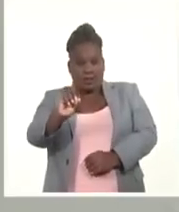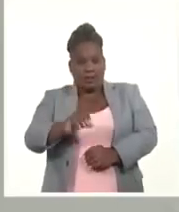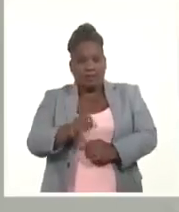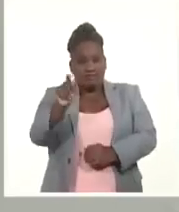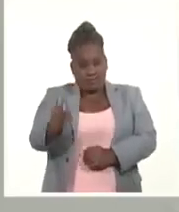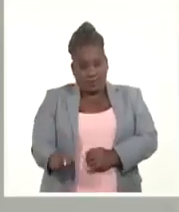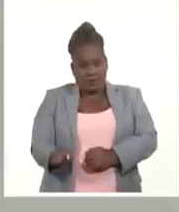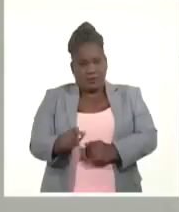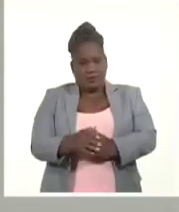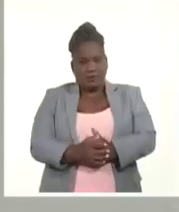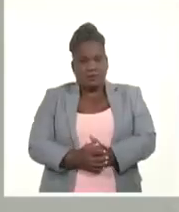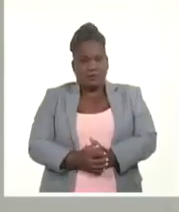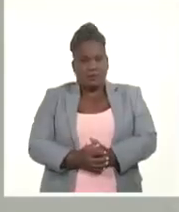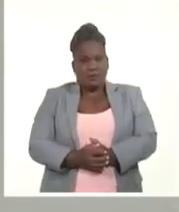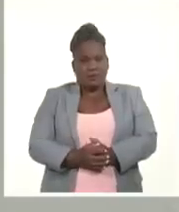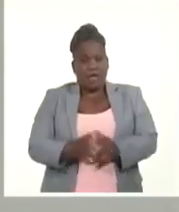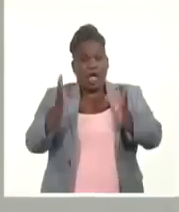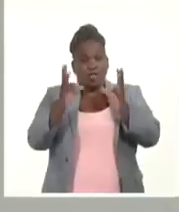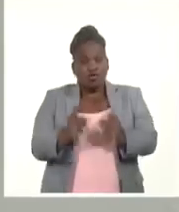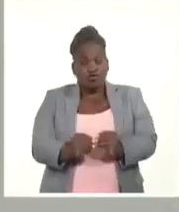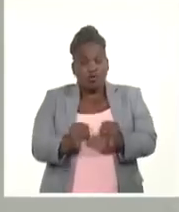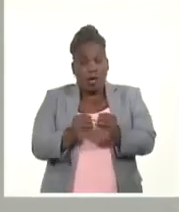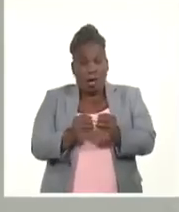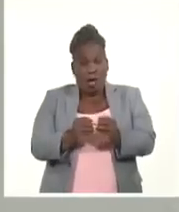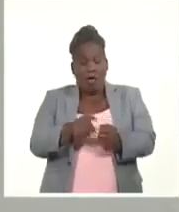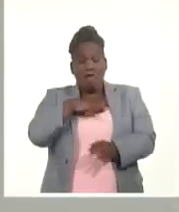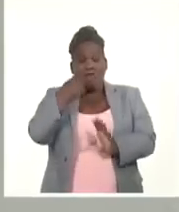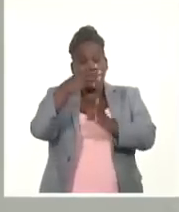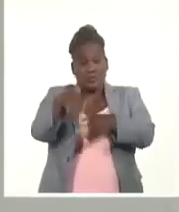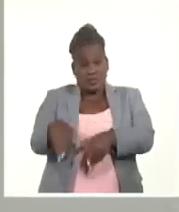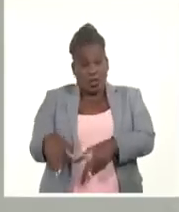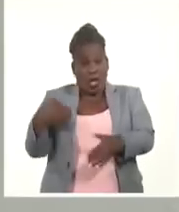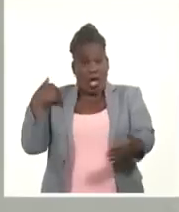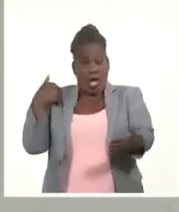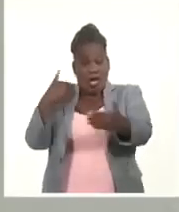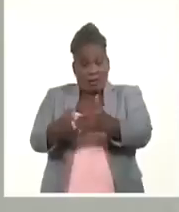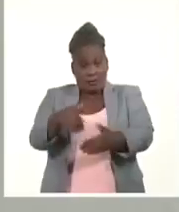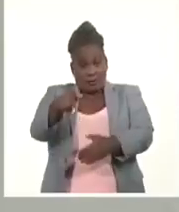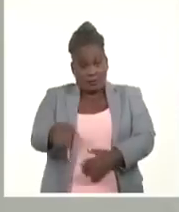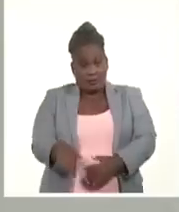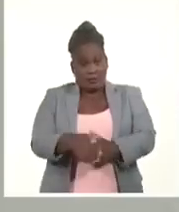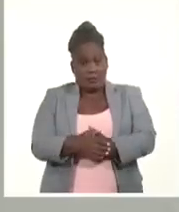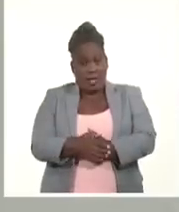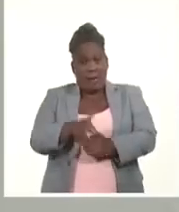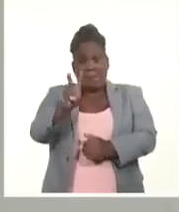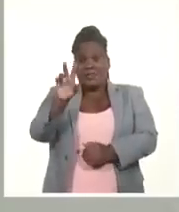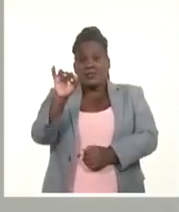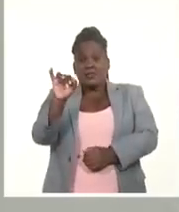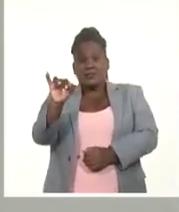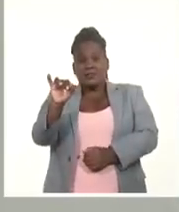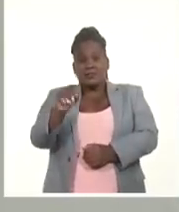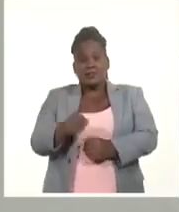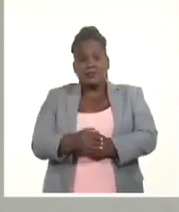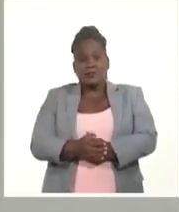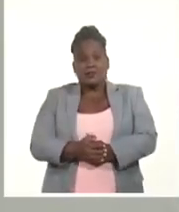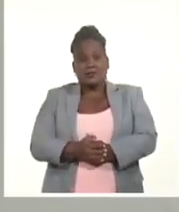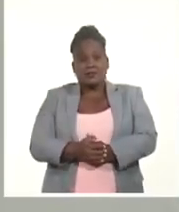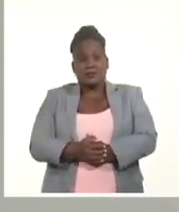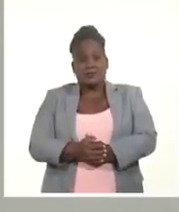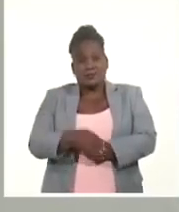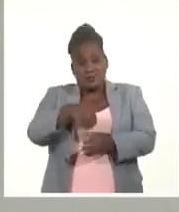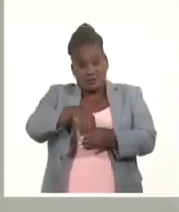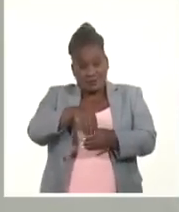personas. El total de fallecidos hasta el momento es de 26, entre